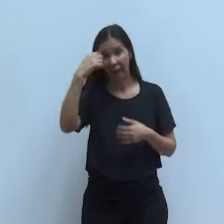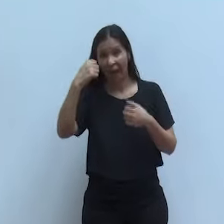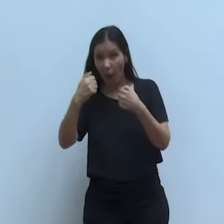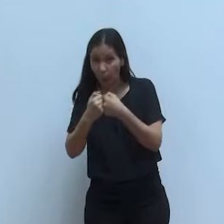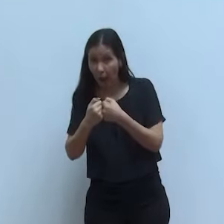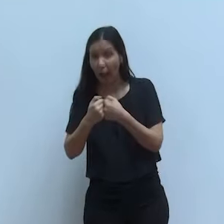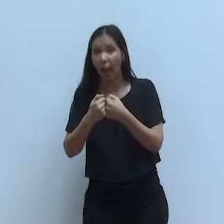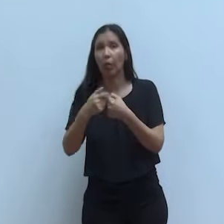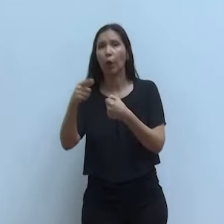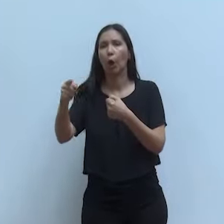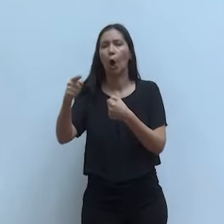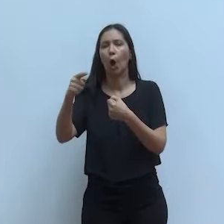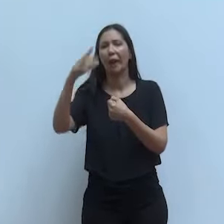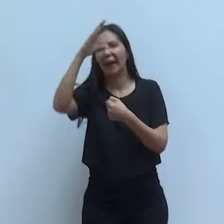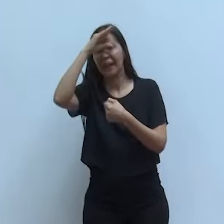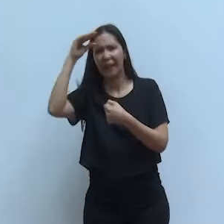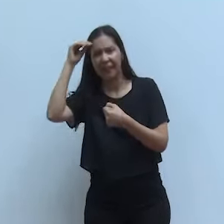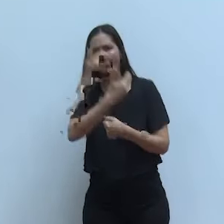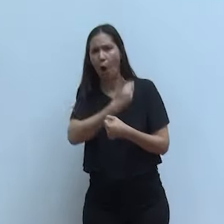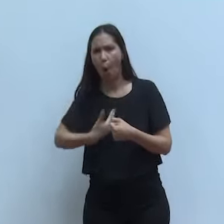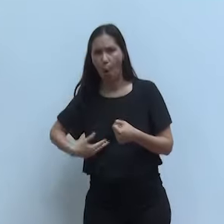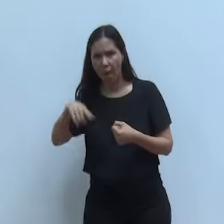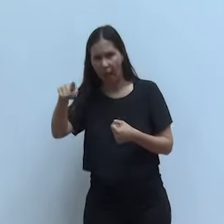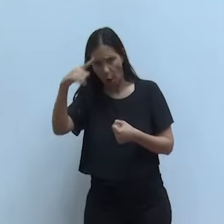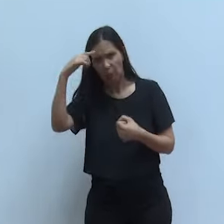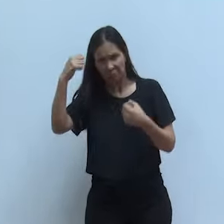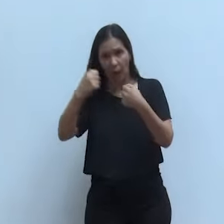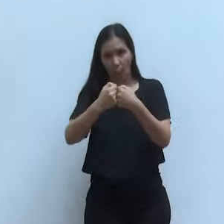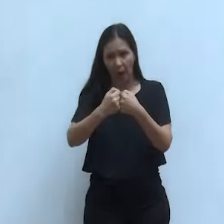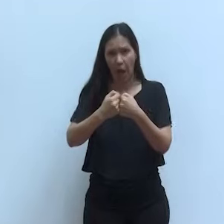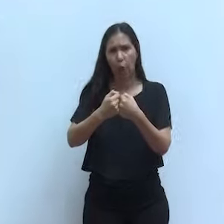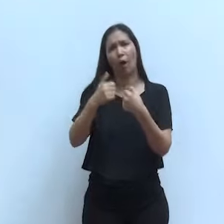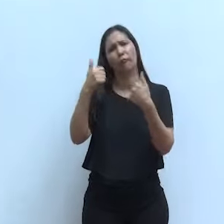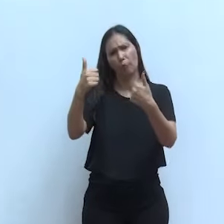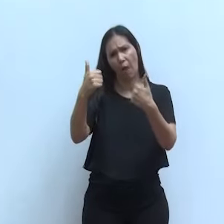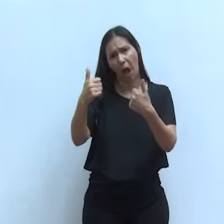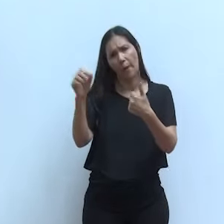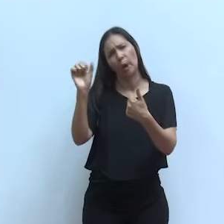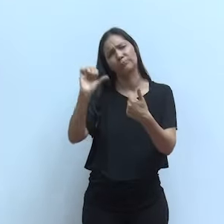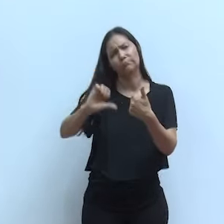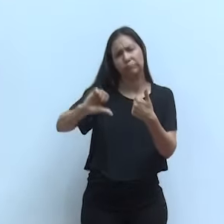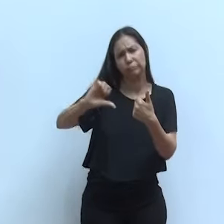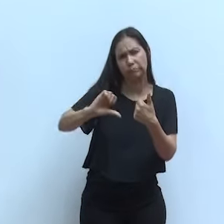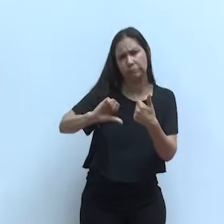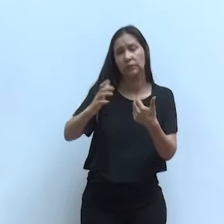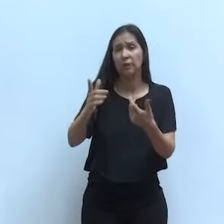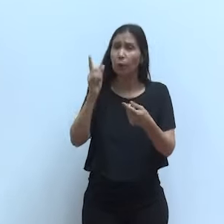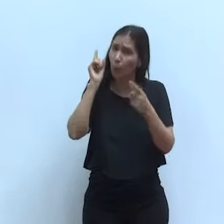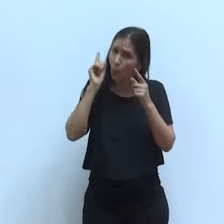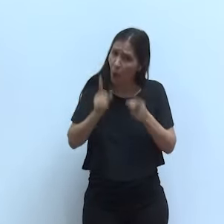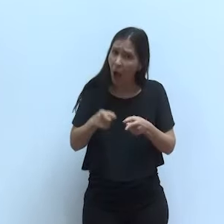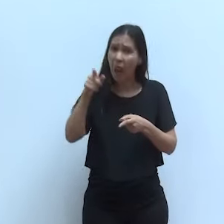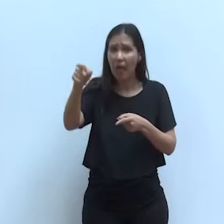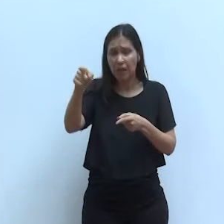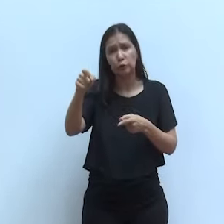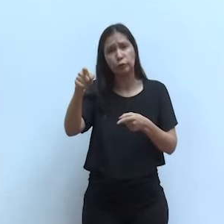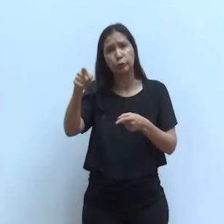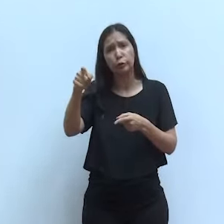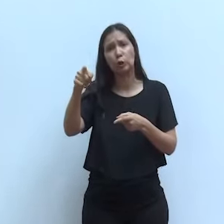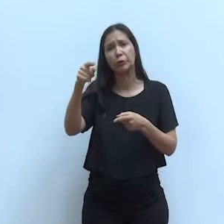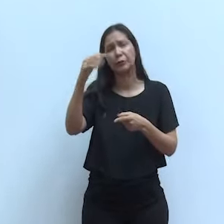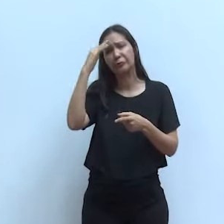de Cristina tenían opiniones o muy favorables o favorables siguieron votando digamos a frente de todos Unión por la